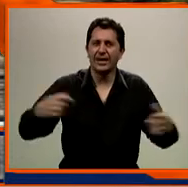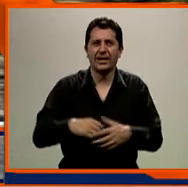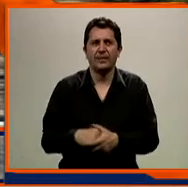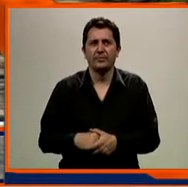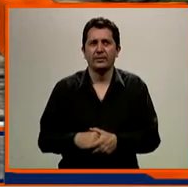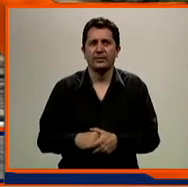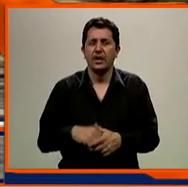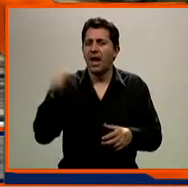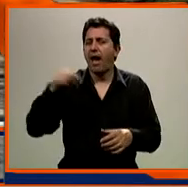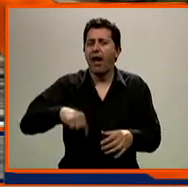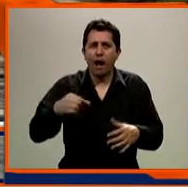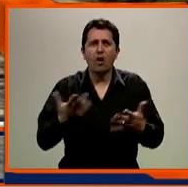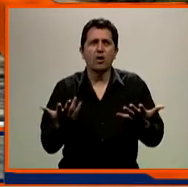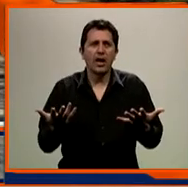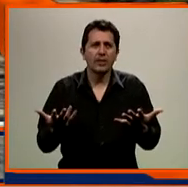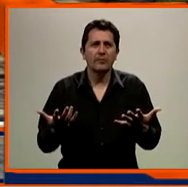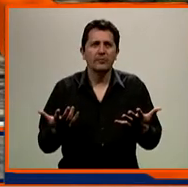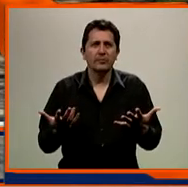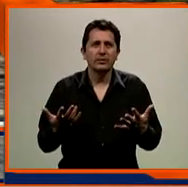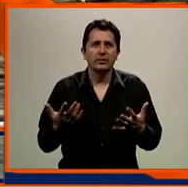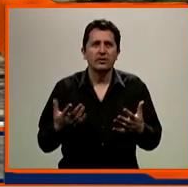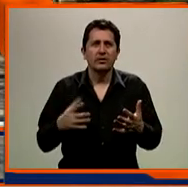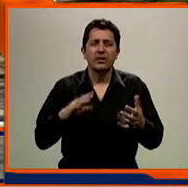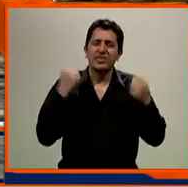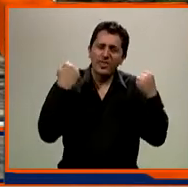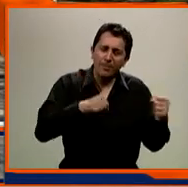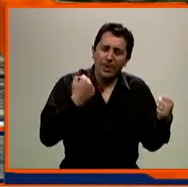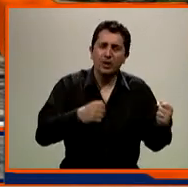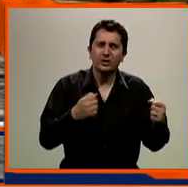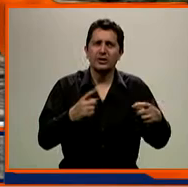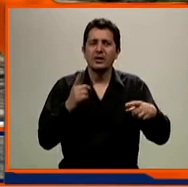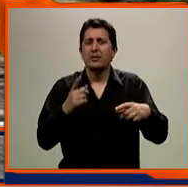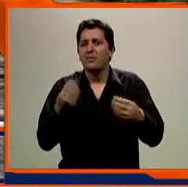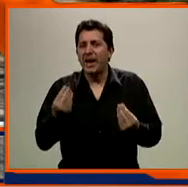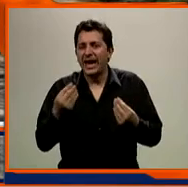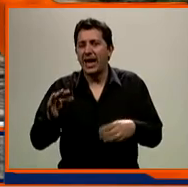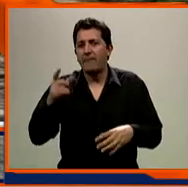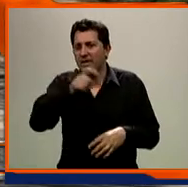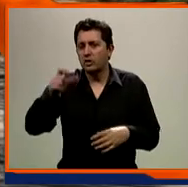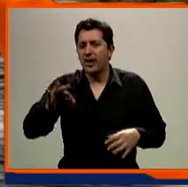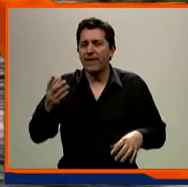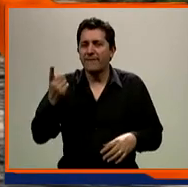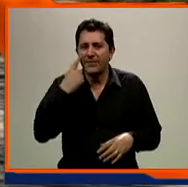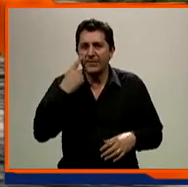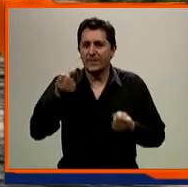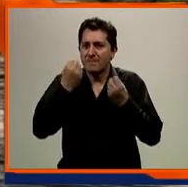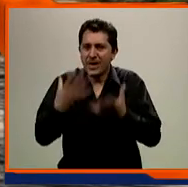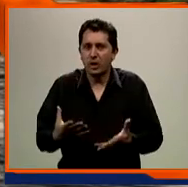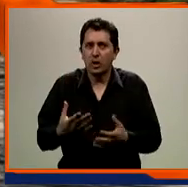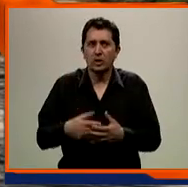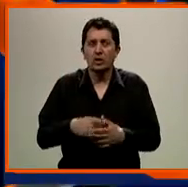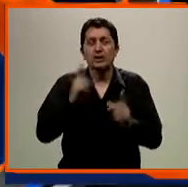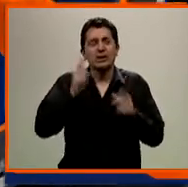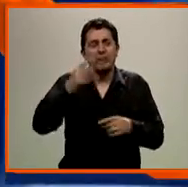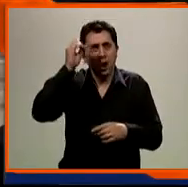esta unión, ¿no?, entre estas acciones para que nuestra gente viva mejor, sin olvidar y